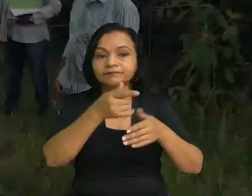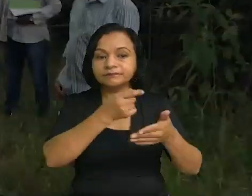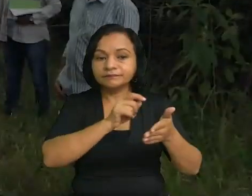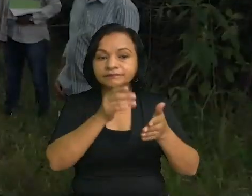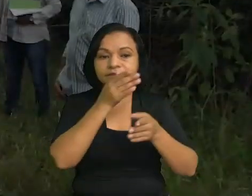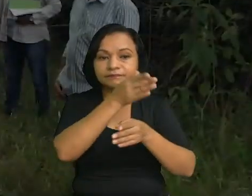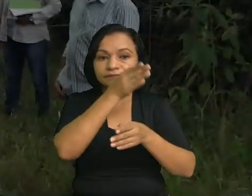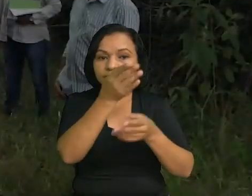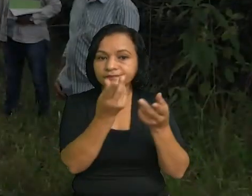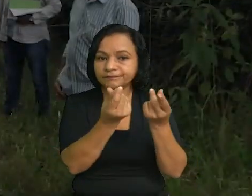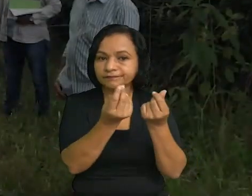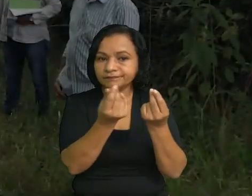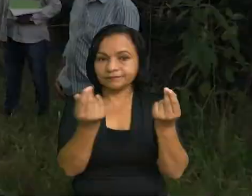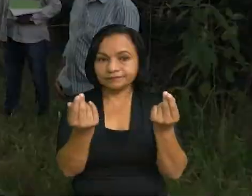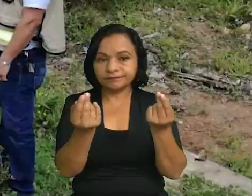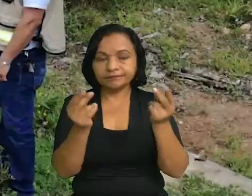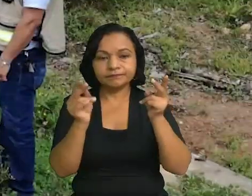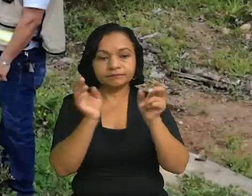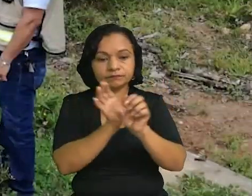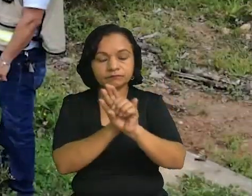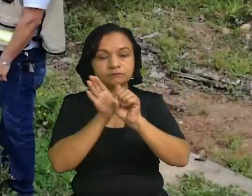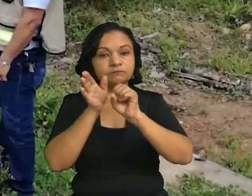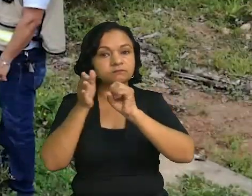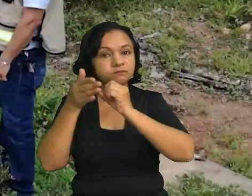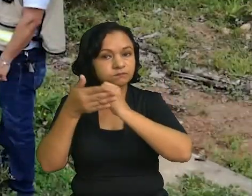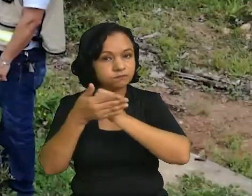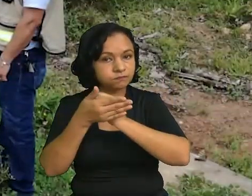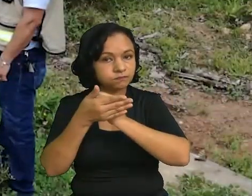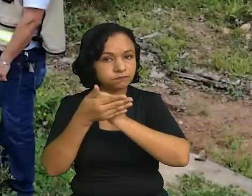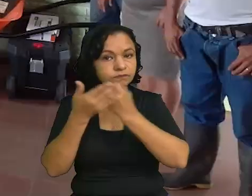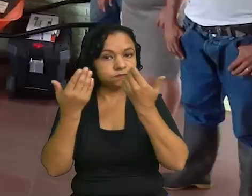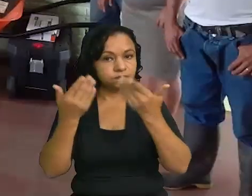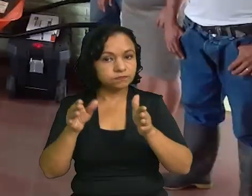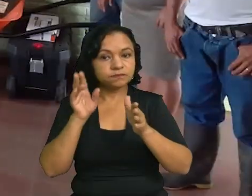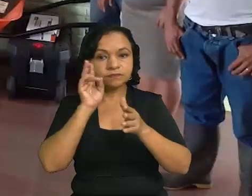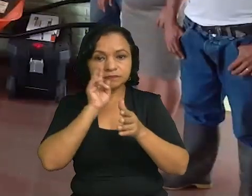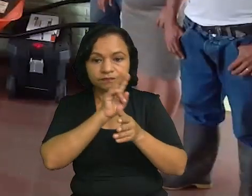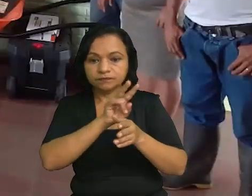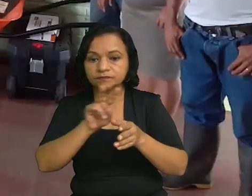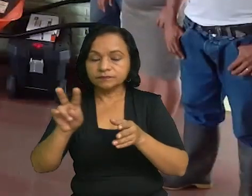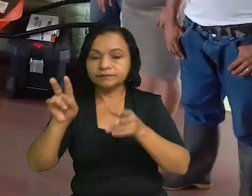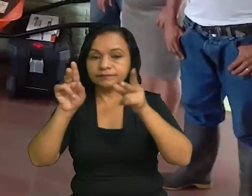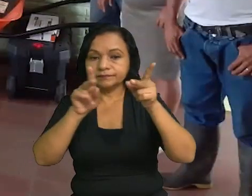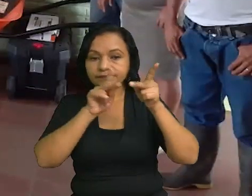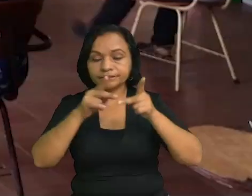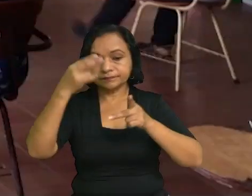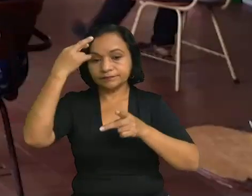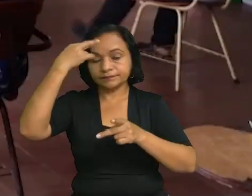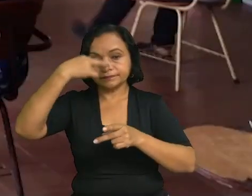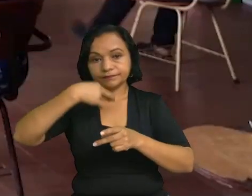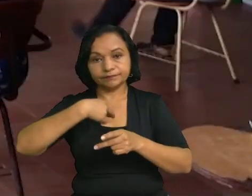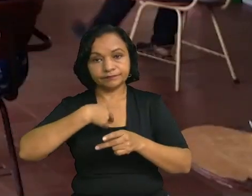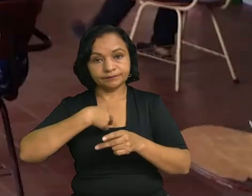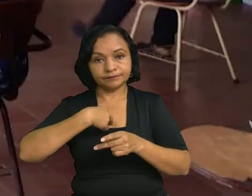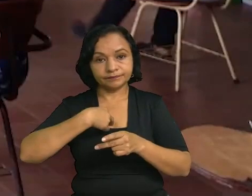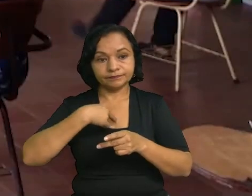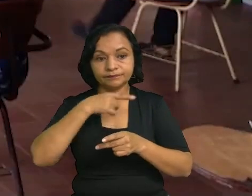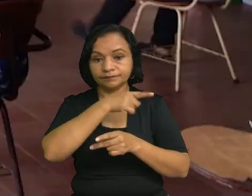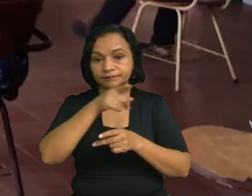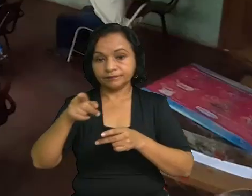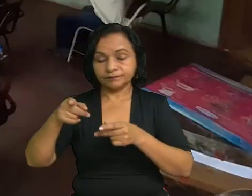gestión de recursos el tema del 'hobbit' lo hemos escuchado de parte de nuestras autoridades que tienen que ver con las